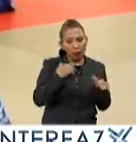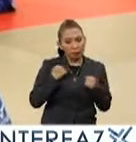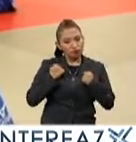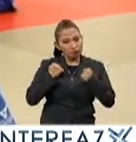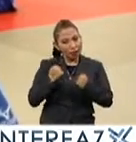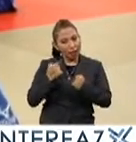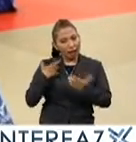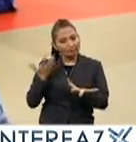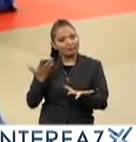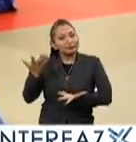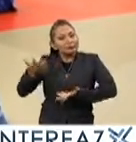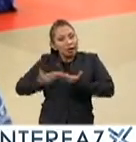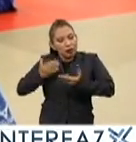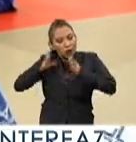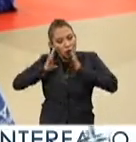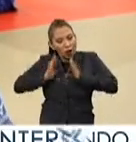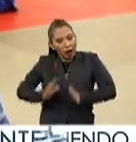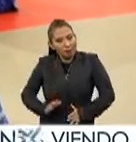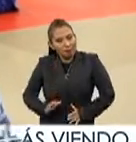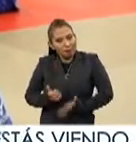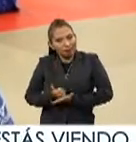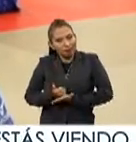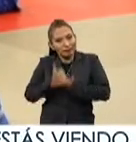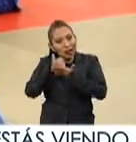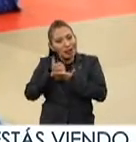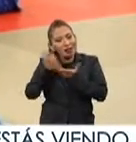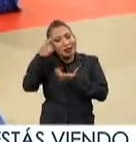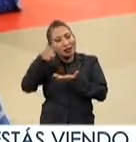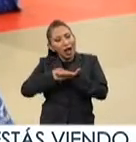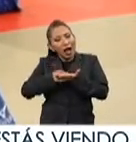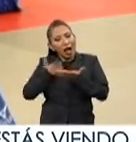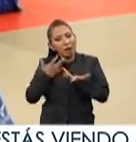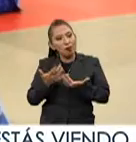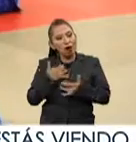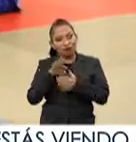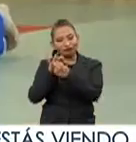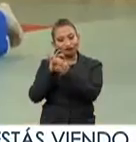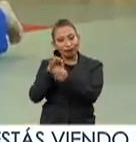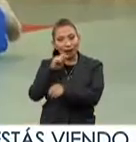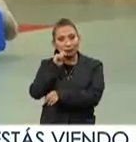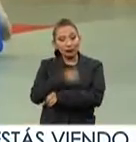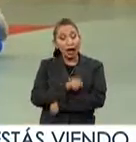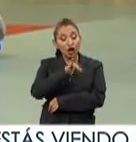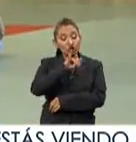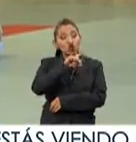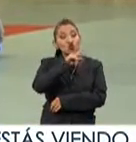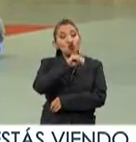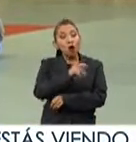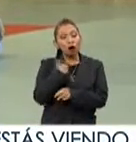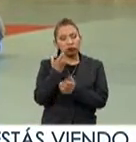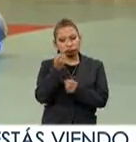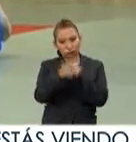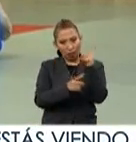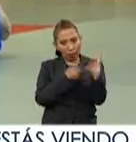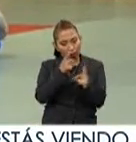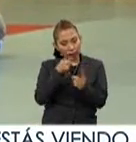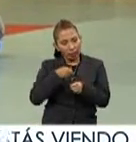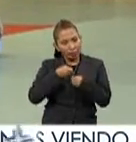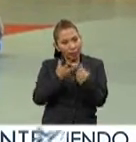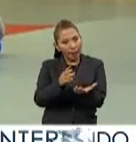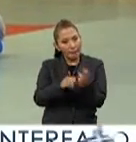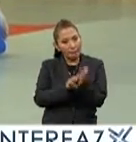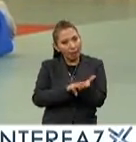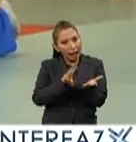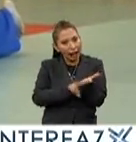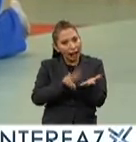poder desarrollar también mi cuerpo y también creé muchos lazos afectivos aquí. El judo es sin duda una disciplina que aporta valiosas